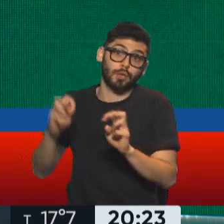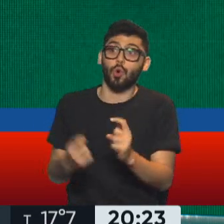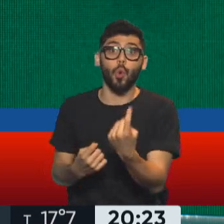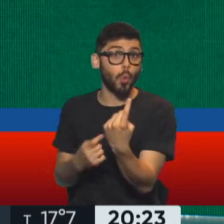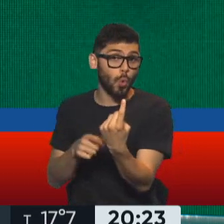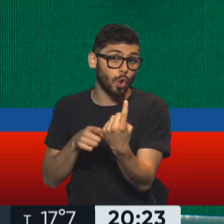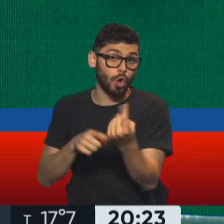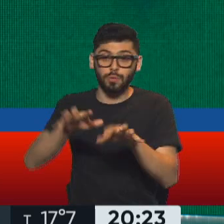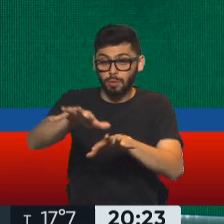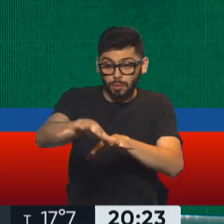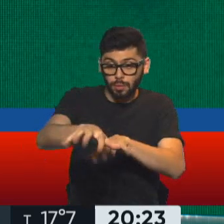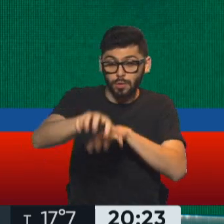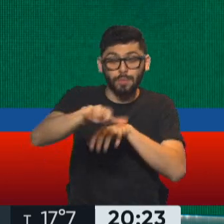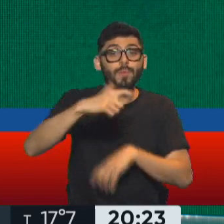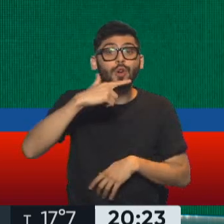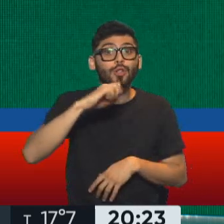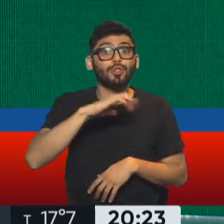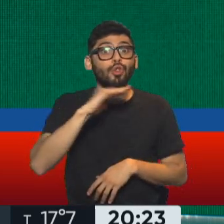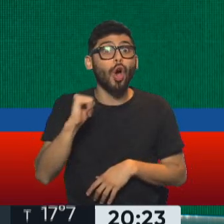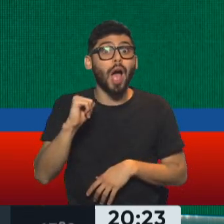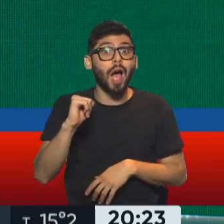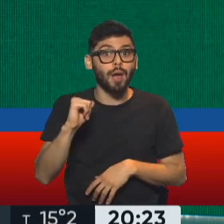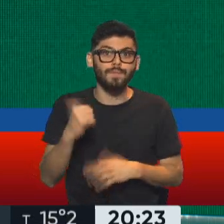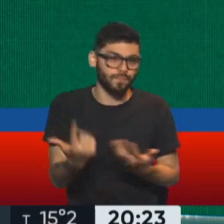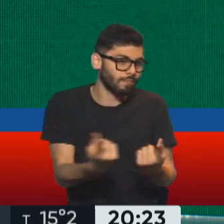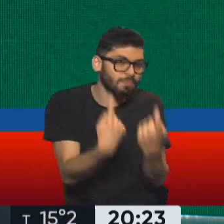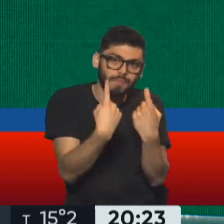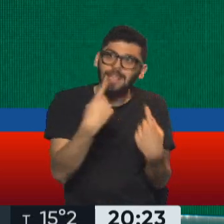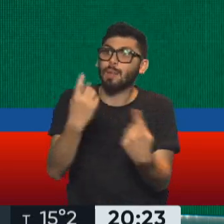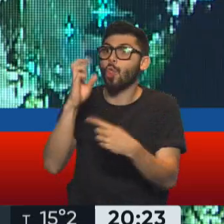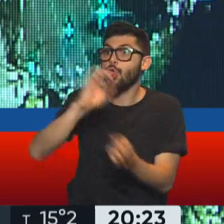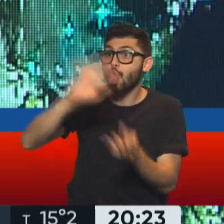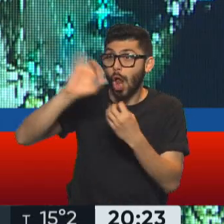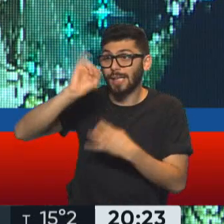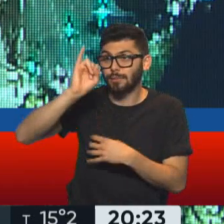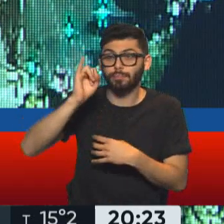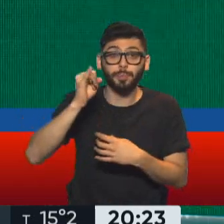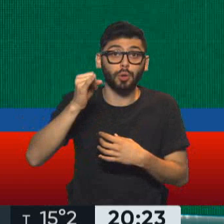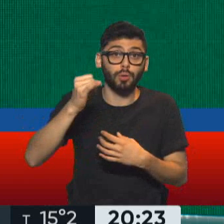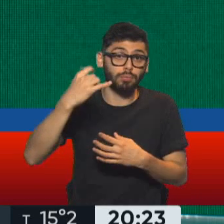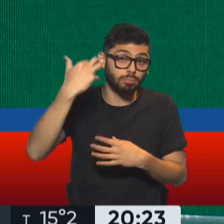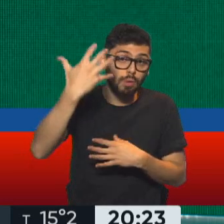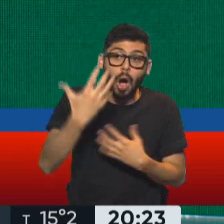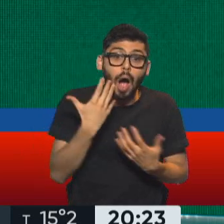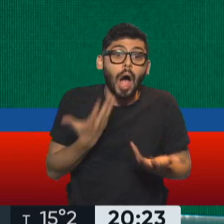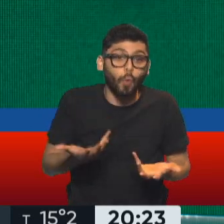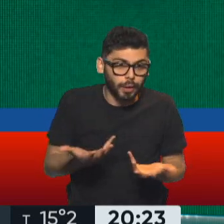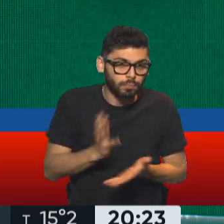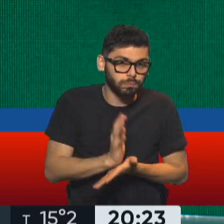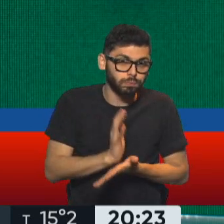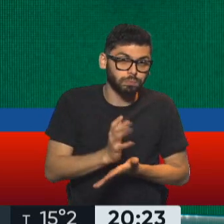modelo agropecuario, el modelo de la soja, por ejemplo, que está bien, lo necesitamos los dólares, pero en algún momento vamos a tener que discutir, ¿no? Cómo se